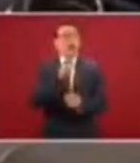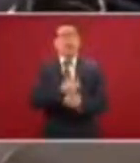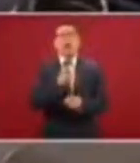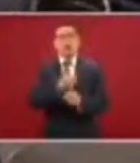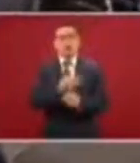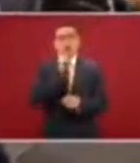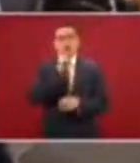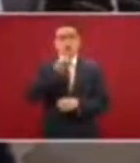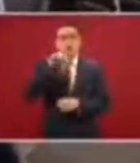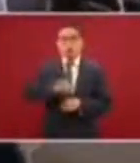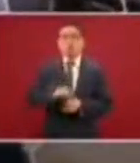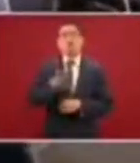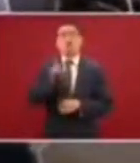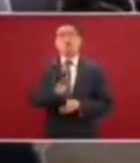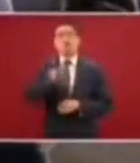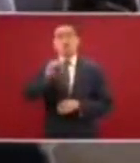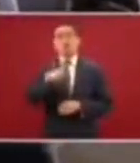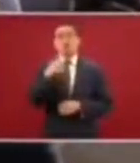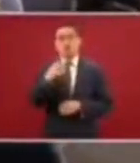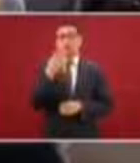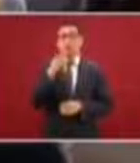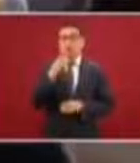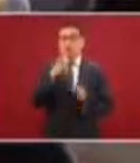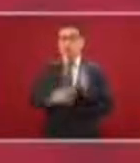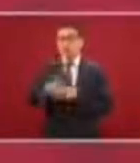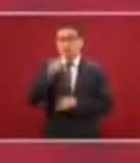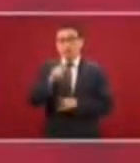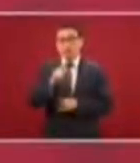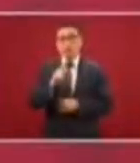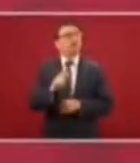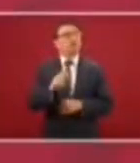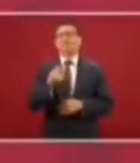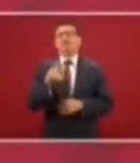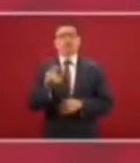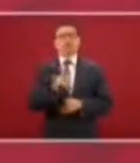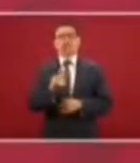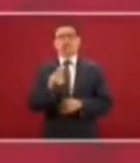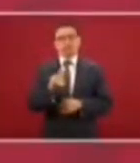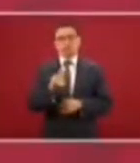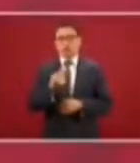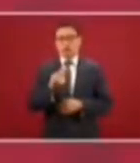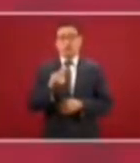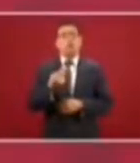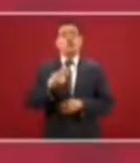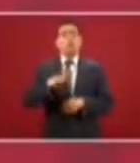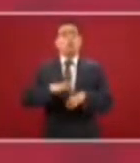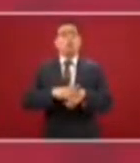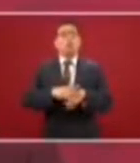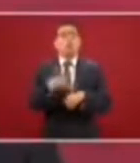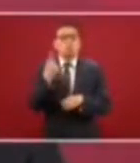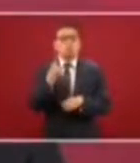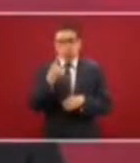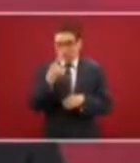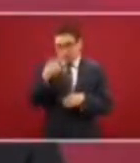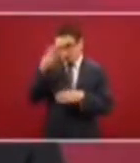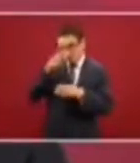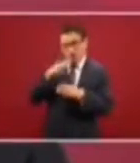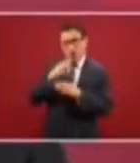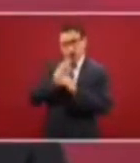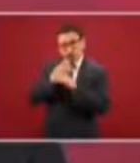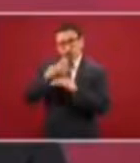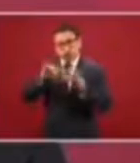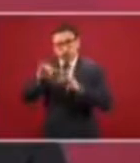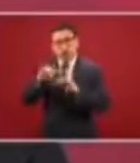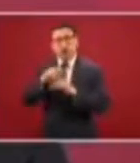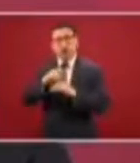hoy es viernes 28 de febrero de 2020, no hay ninguna indicación, porque no hay una razón científica o técnica